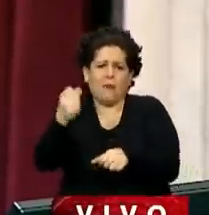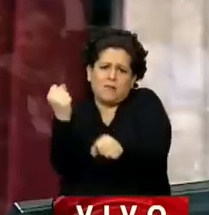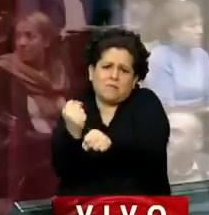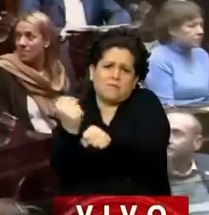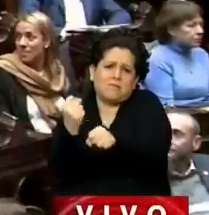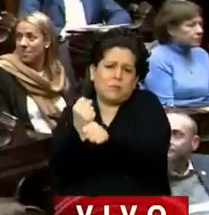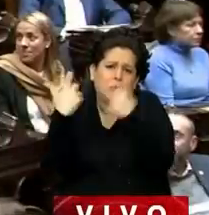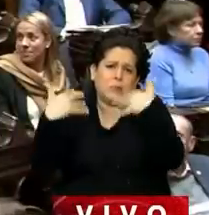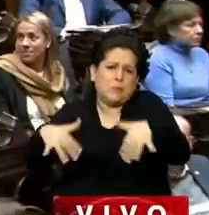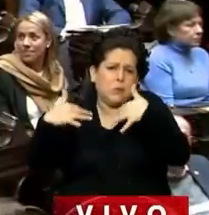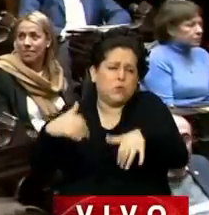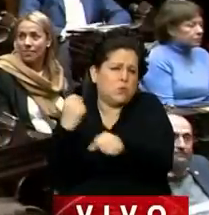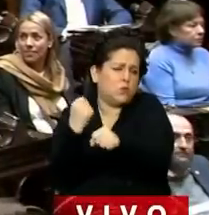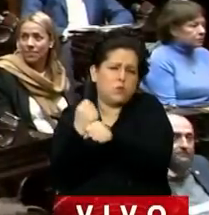mucho